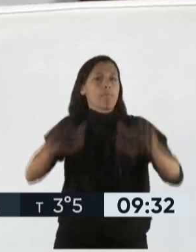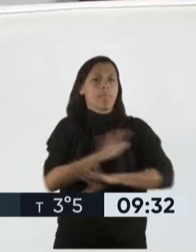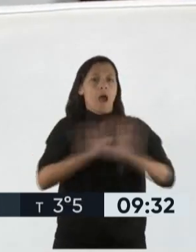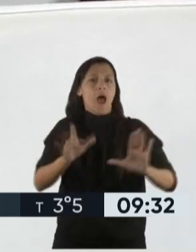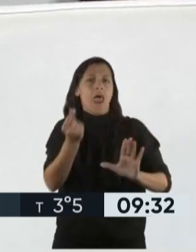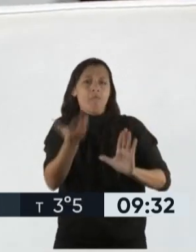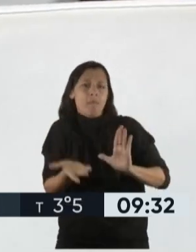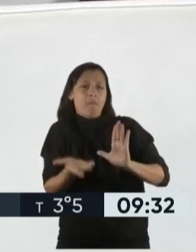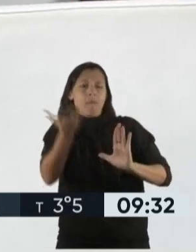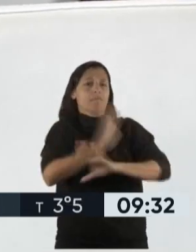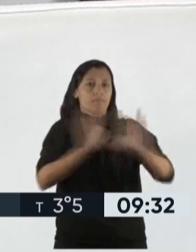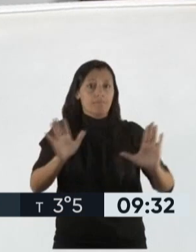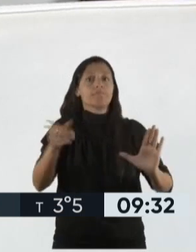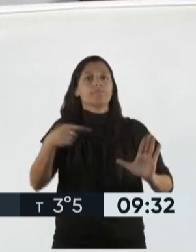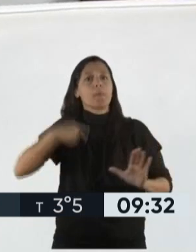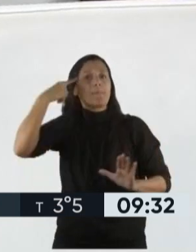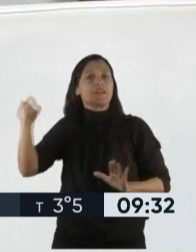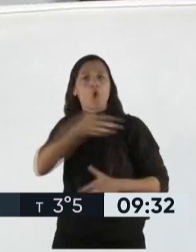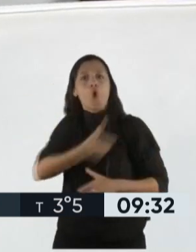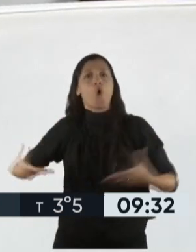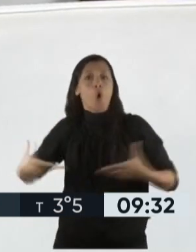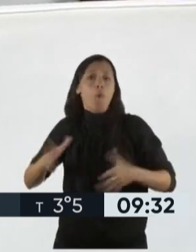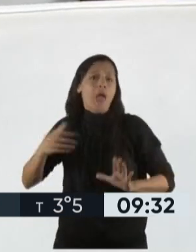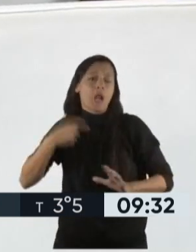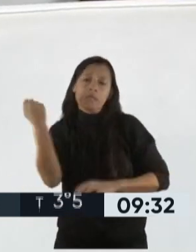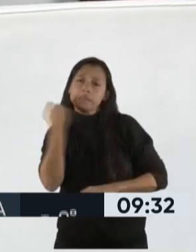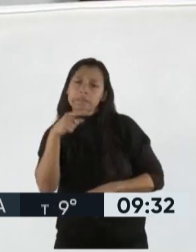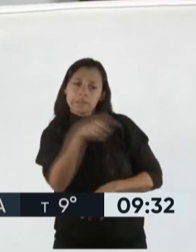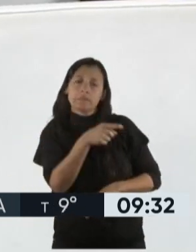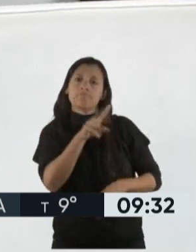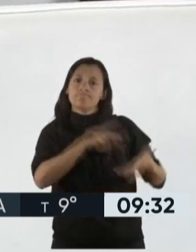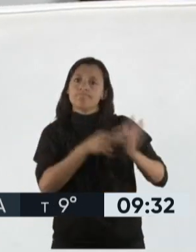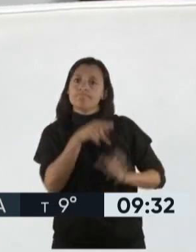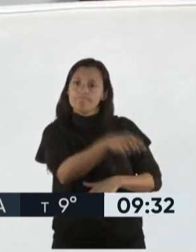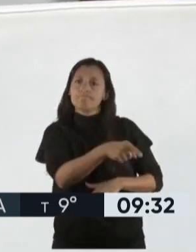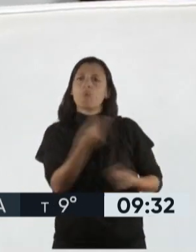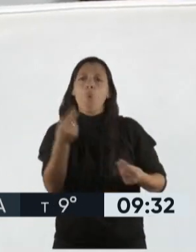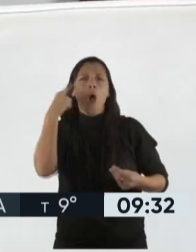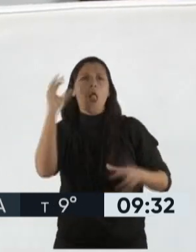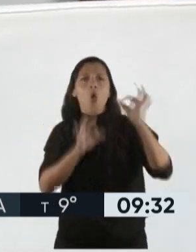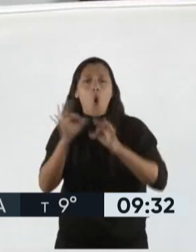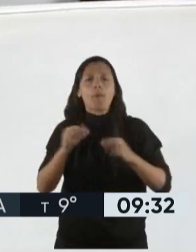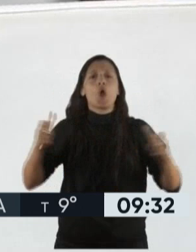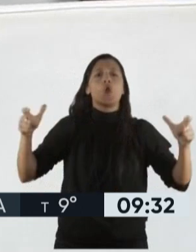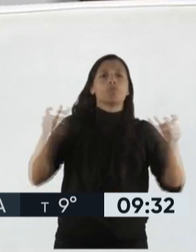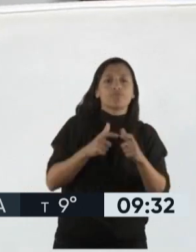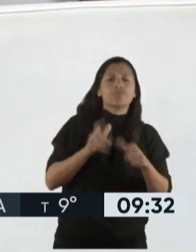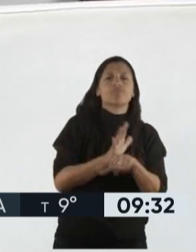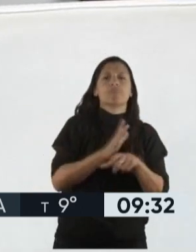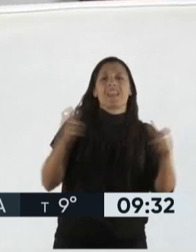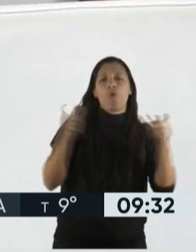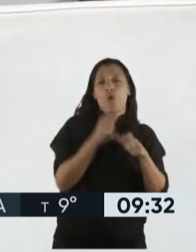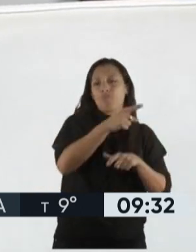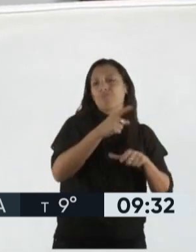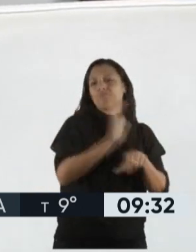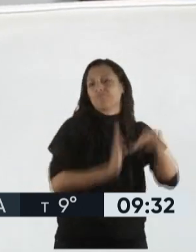esta necesidad. Creo que el gobierno pretende eso. ¿Cuál es la mirada de una reunión con el presidente de un empresario y al día